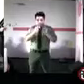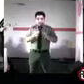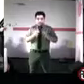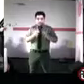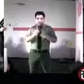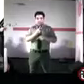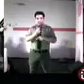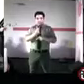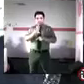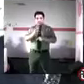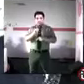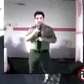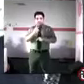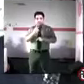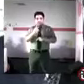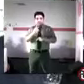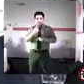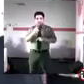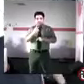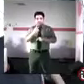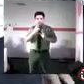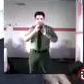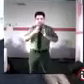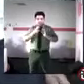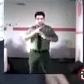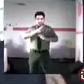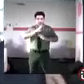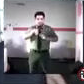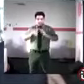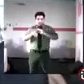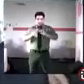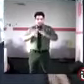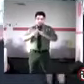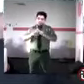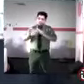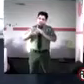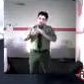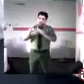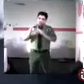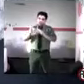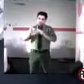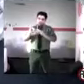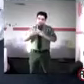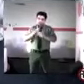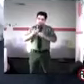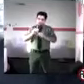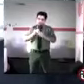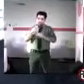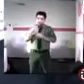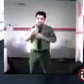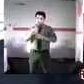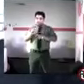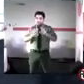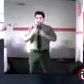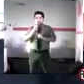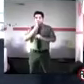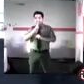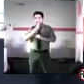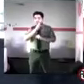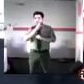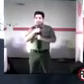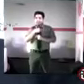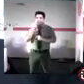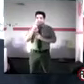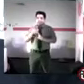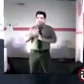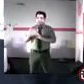en 292 cuerpos, la mayoría migrantes. Sin embargo, el cerco informativo impuesto por los Zetas y el